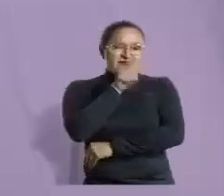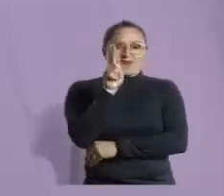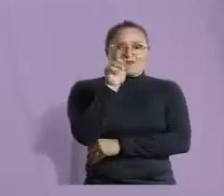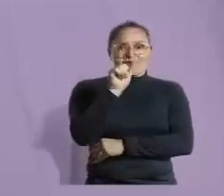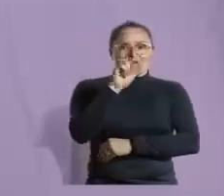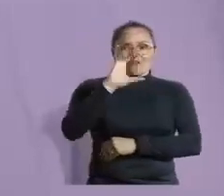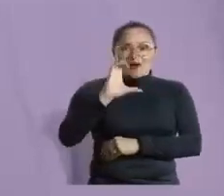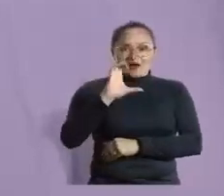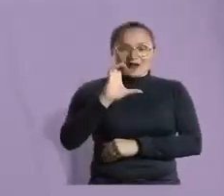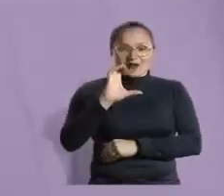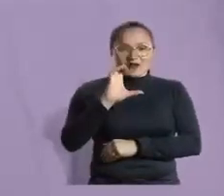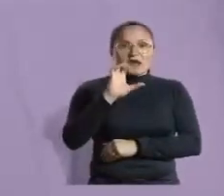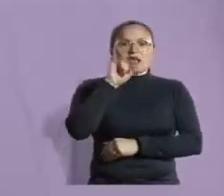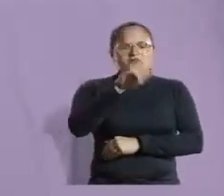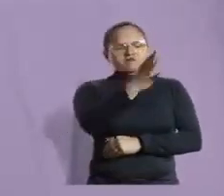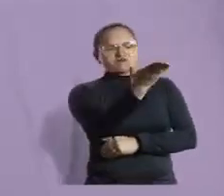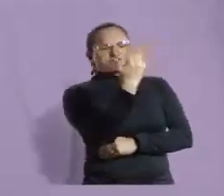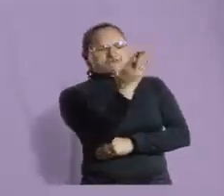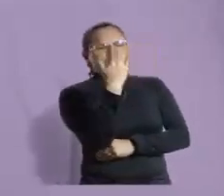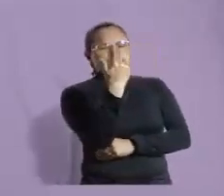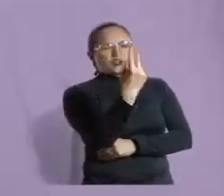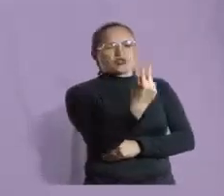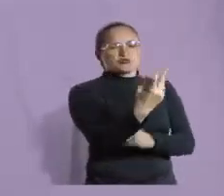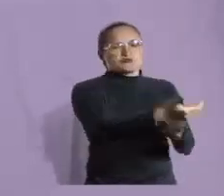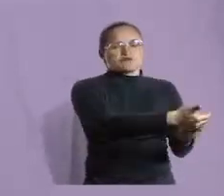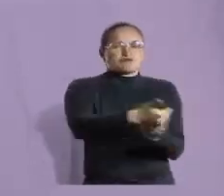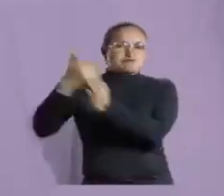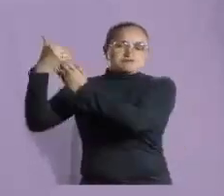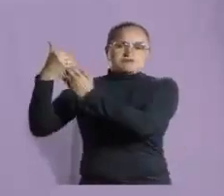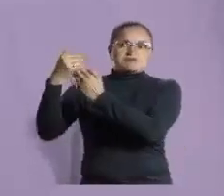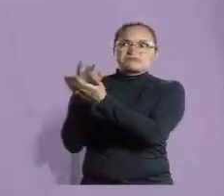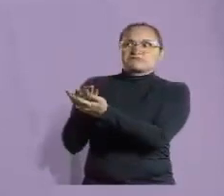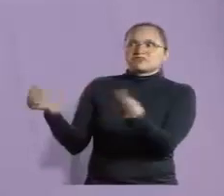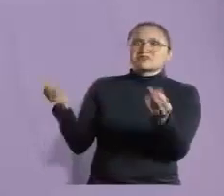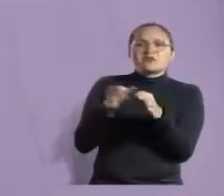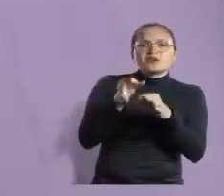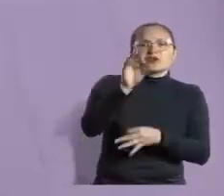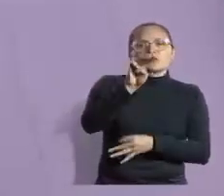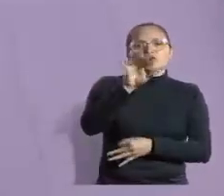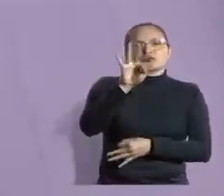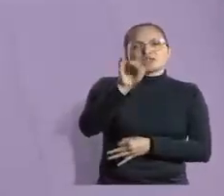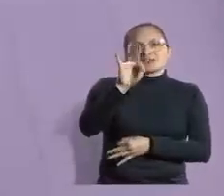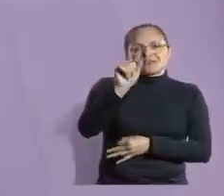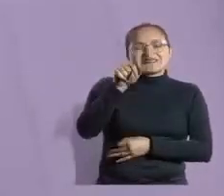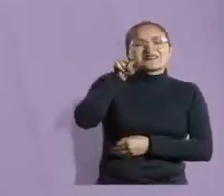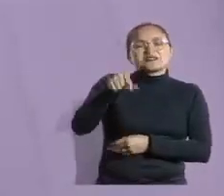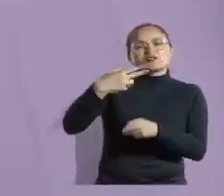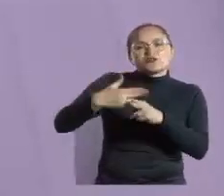carepa mutatá y desde ese entonces venimos trabajando por la búsqueda de jose vicente